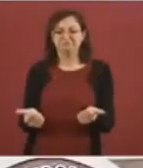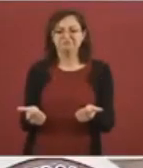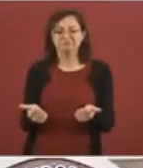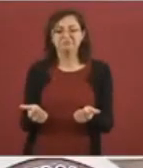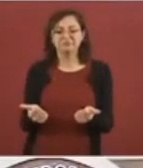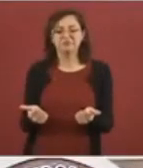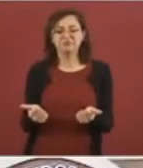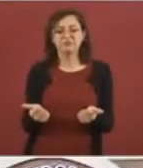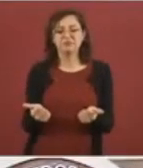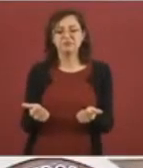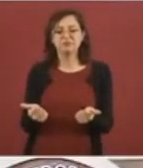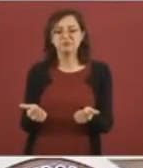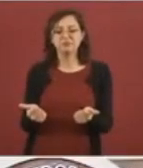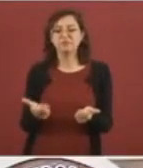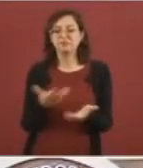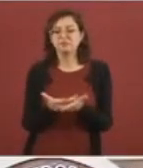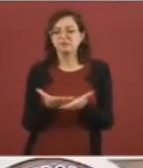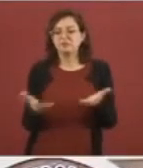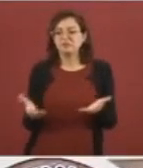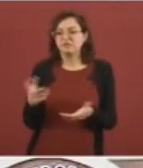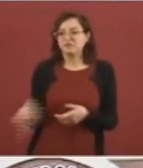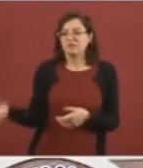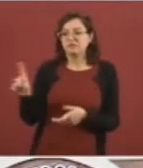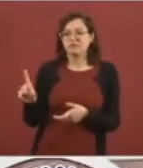que hay ahora una especie de desconcierto,